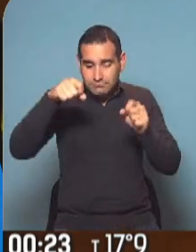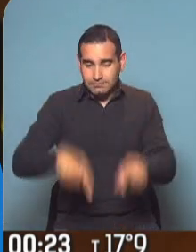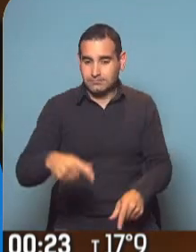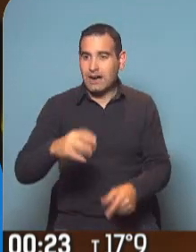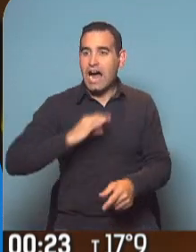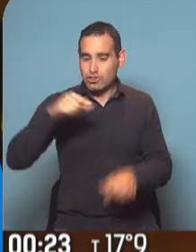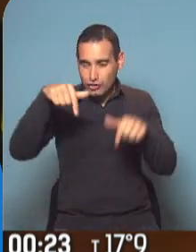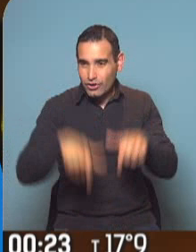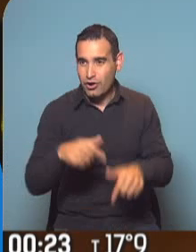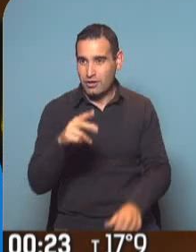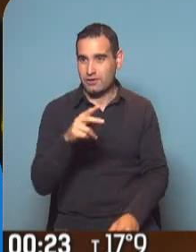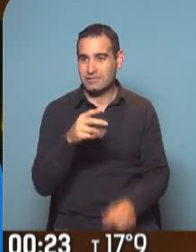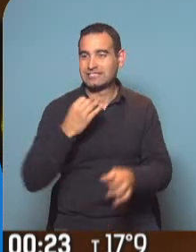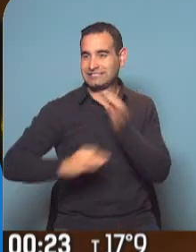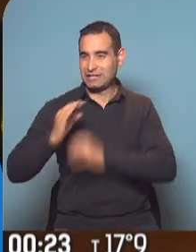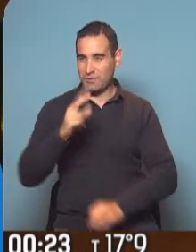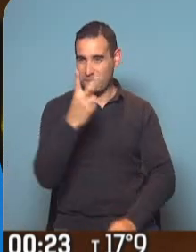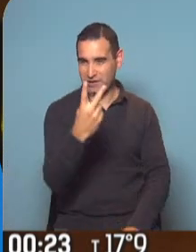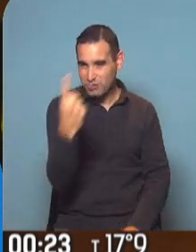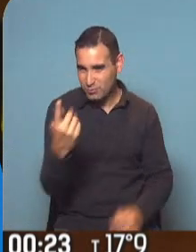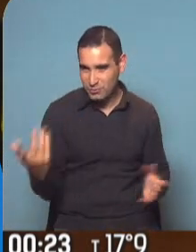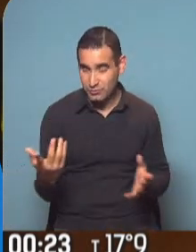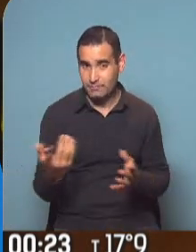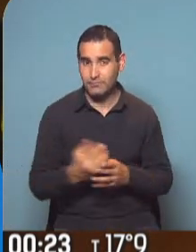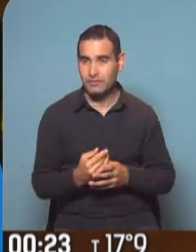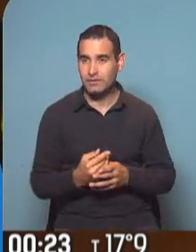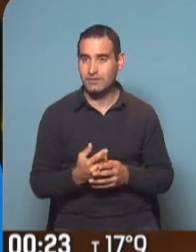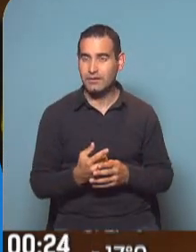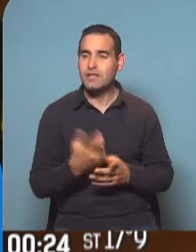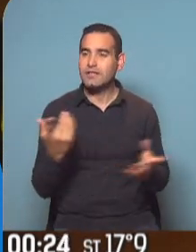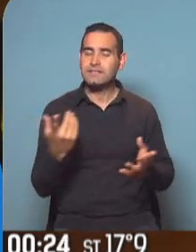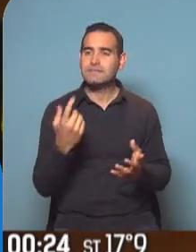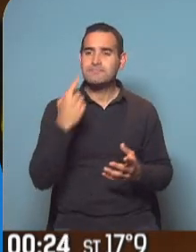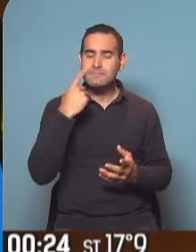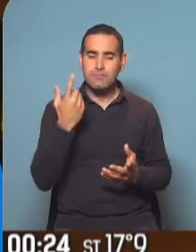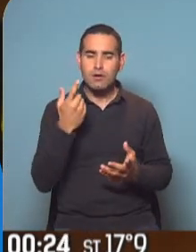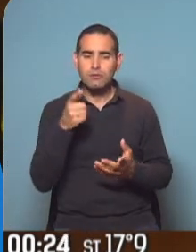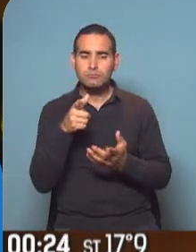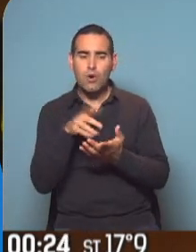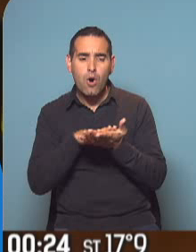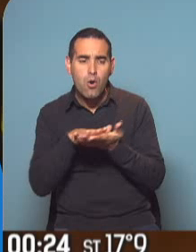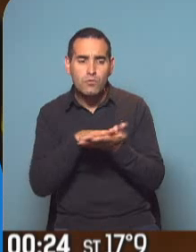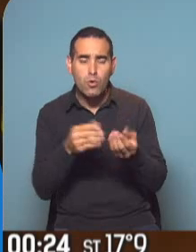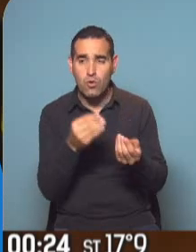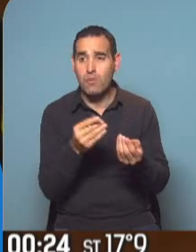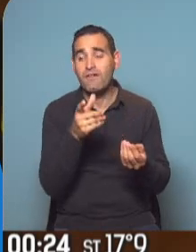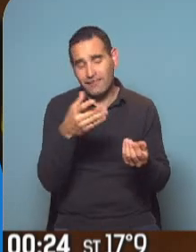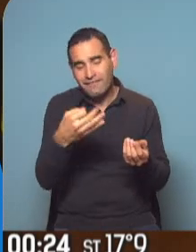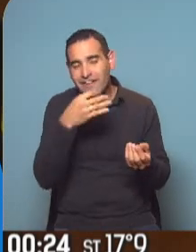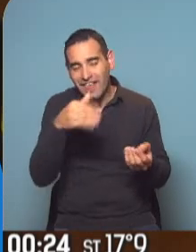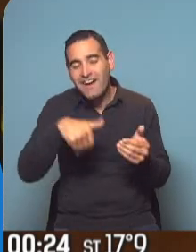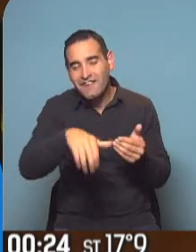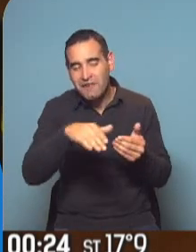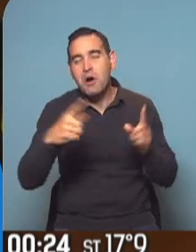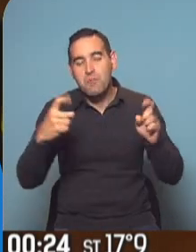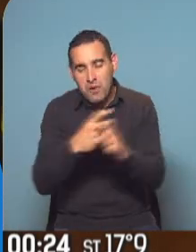menos la oferta que yo conozco, la presente. Entonces, ¿cuál es la claridad de convencer que uno va a pasar por un valle de lágrimas, pero va a asegurar el